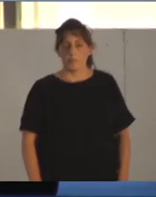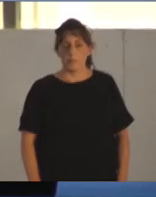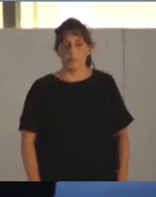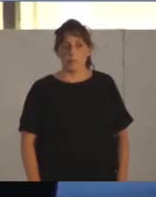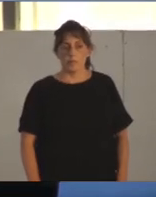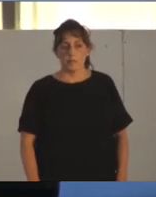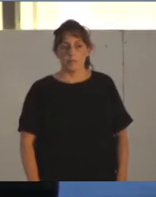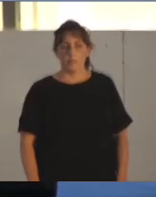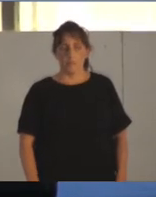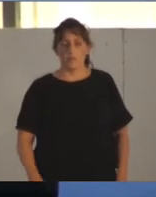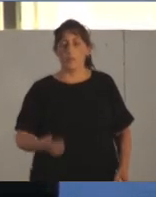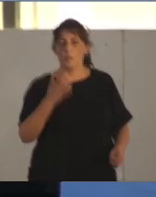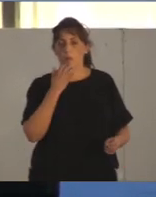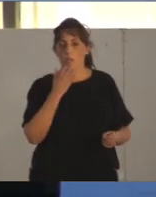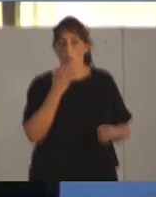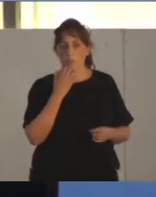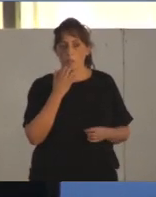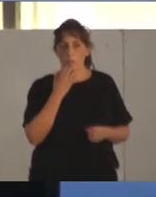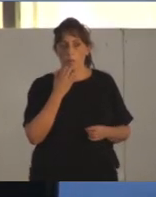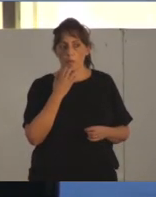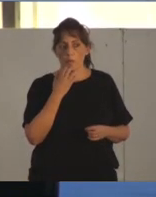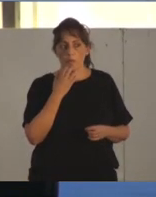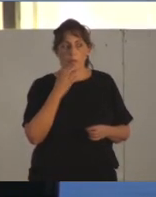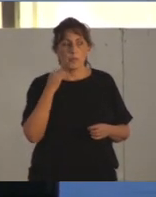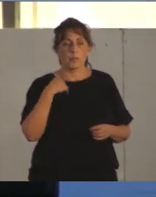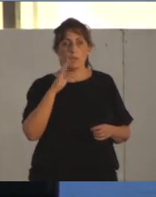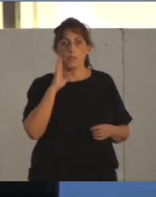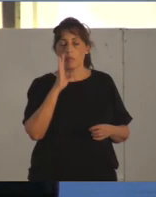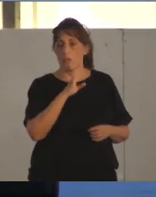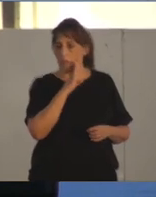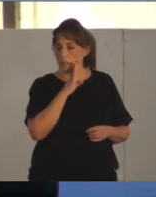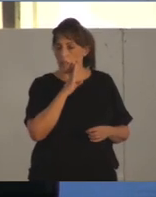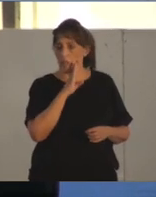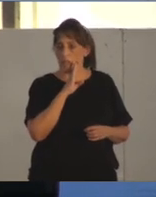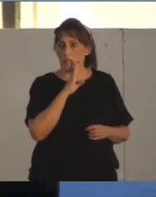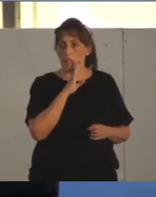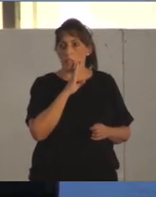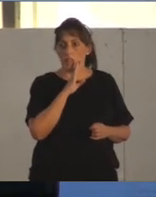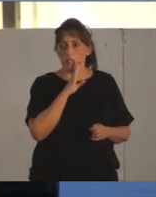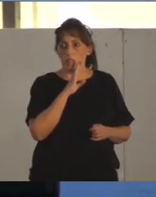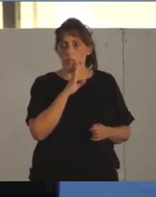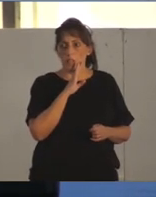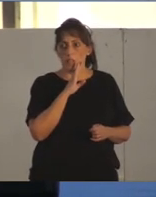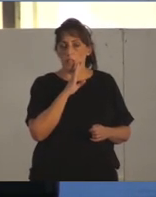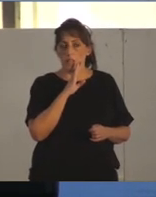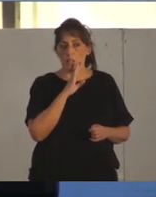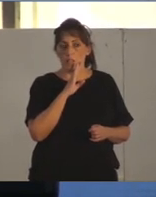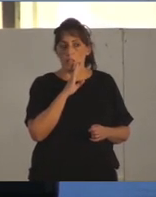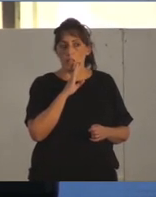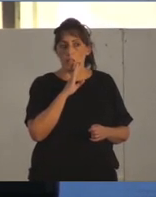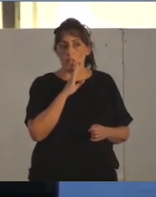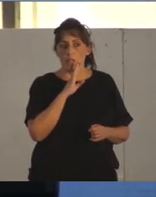Por ejemplo, si vamos a una pizzería,